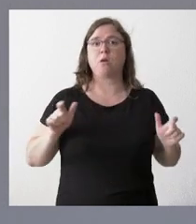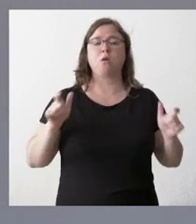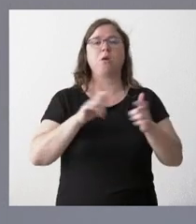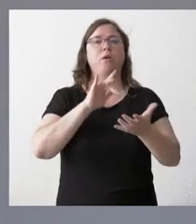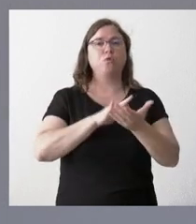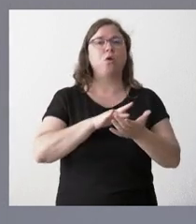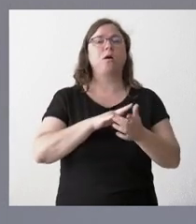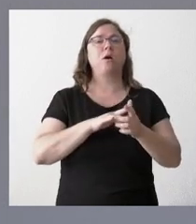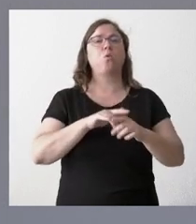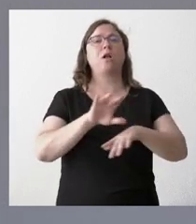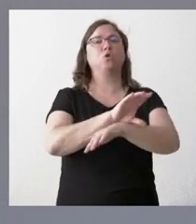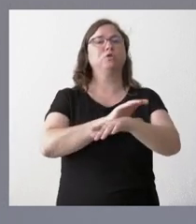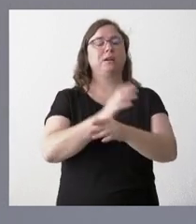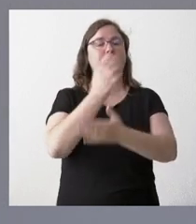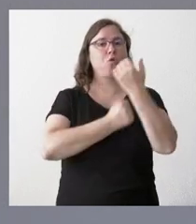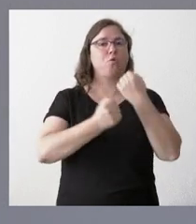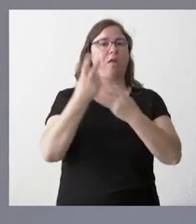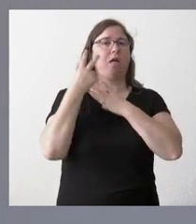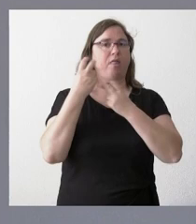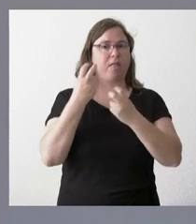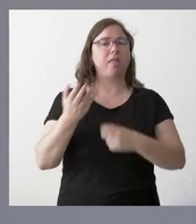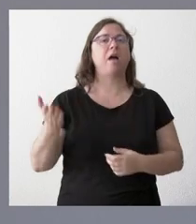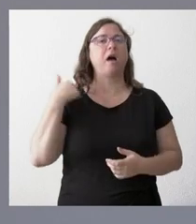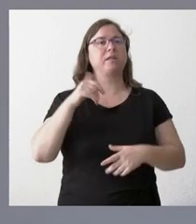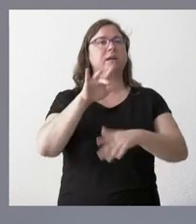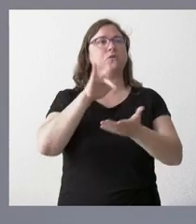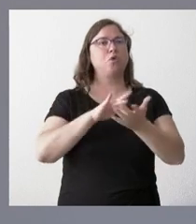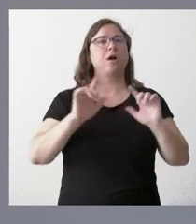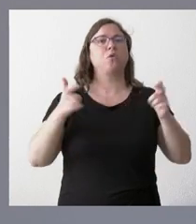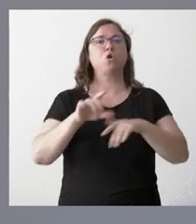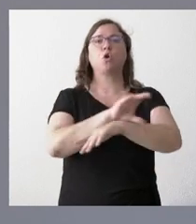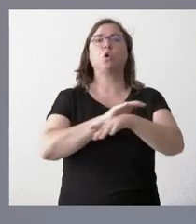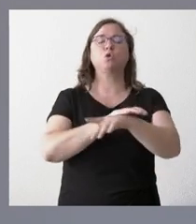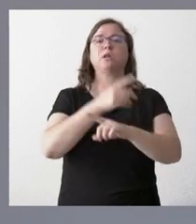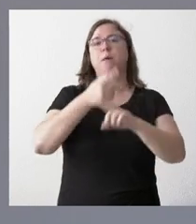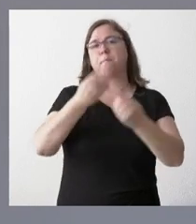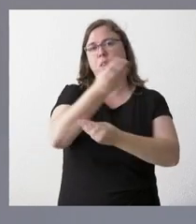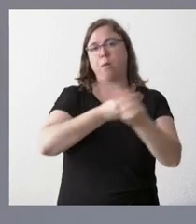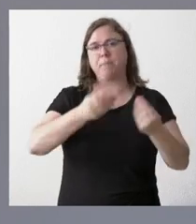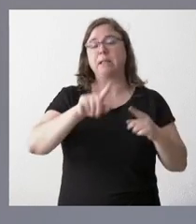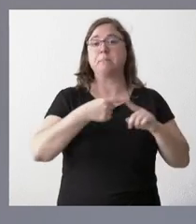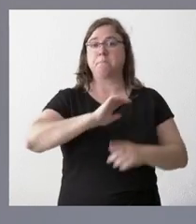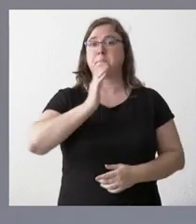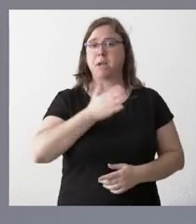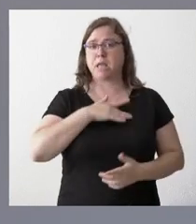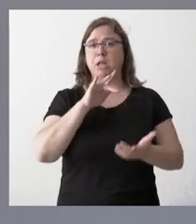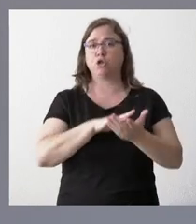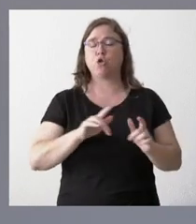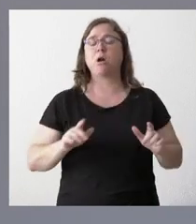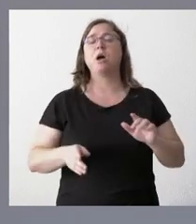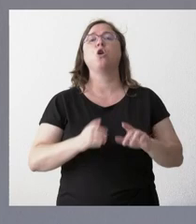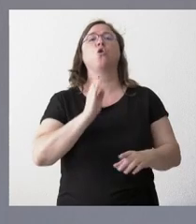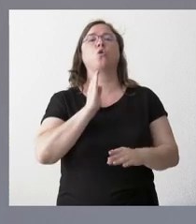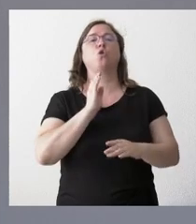Consejería de Economía y Hacienda, lo hubo ayer mismo en la Consejería de Medio Ambiente y lo va a haber mañana en la permanente del